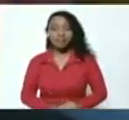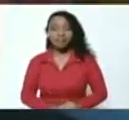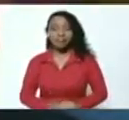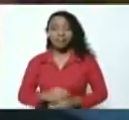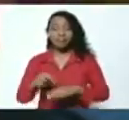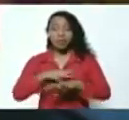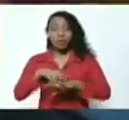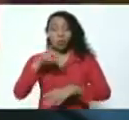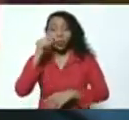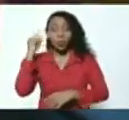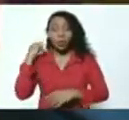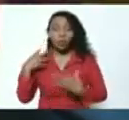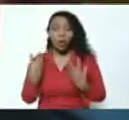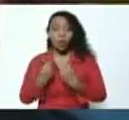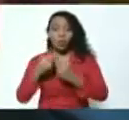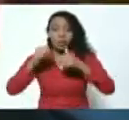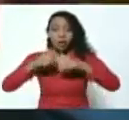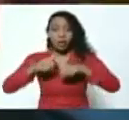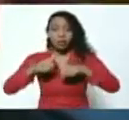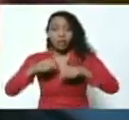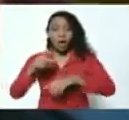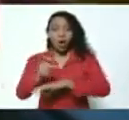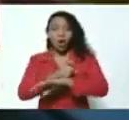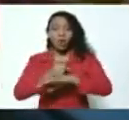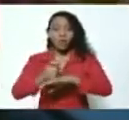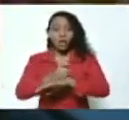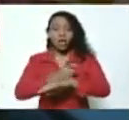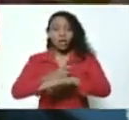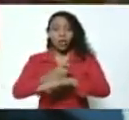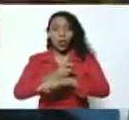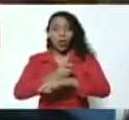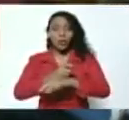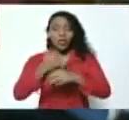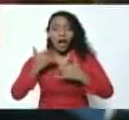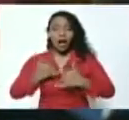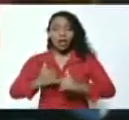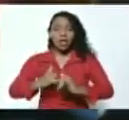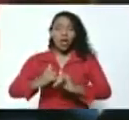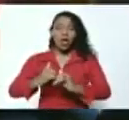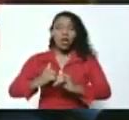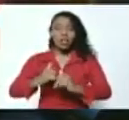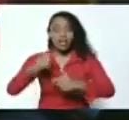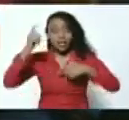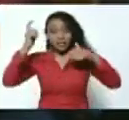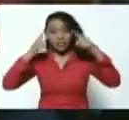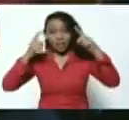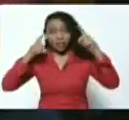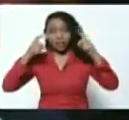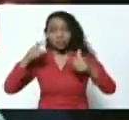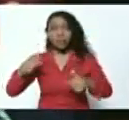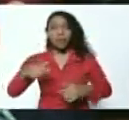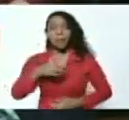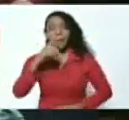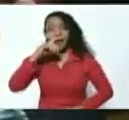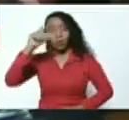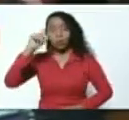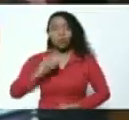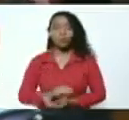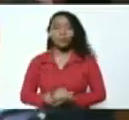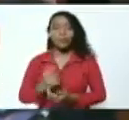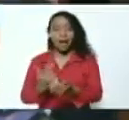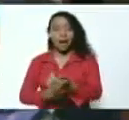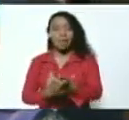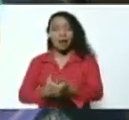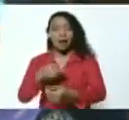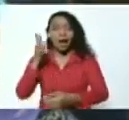Ministros, ministras que nos acompañan del gobierno del hijo de Chávez, Nicolás Maduro. Hermanas